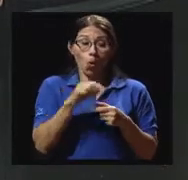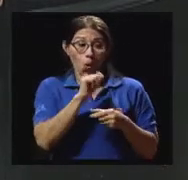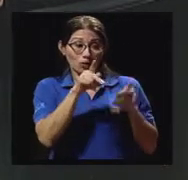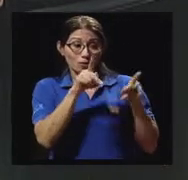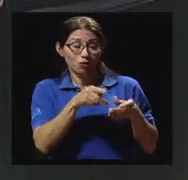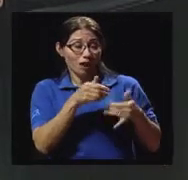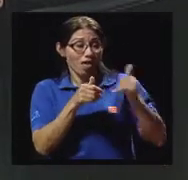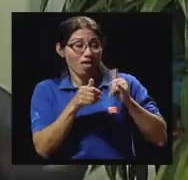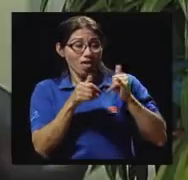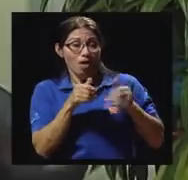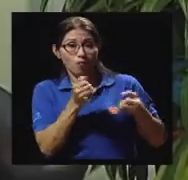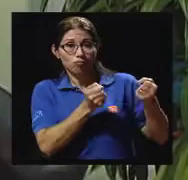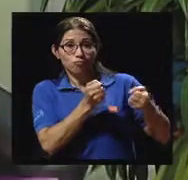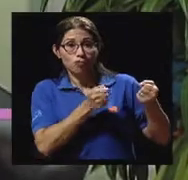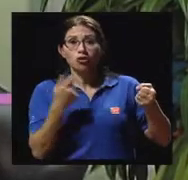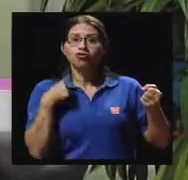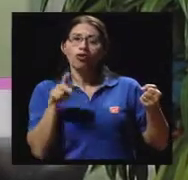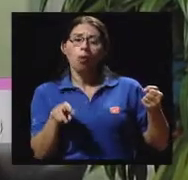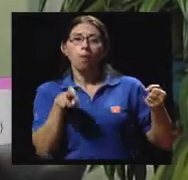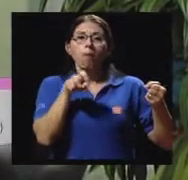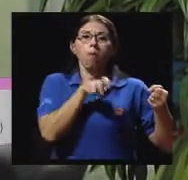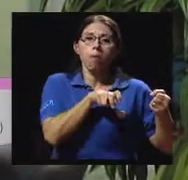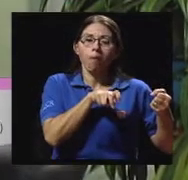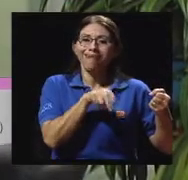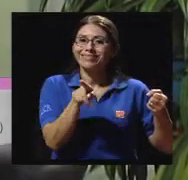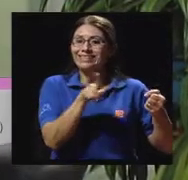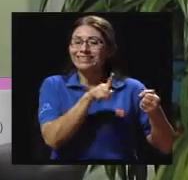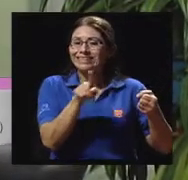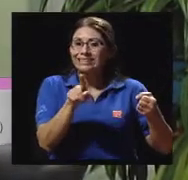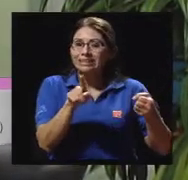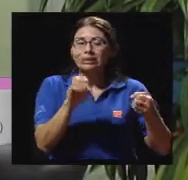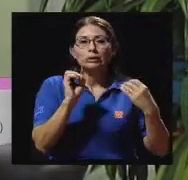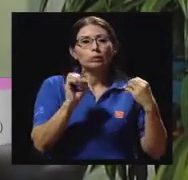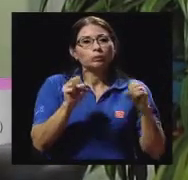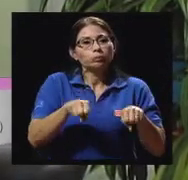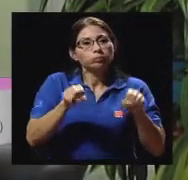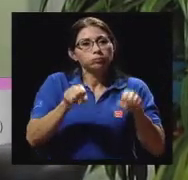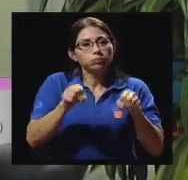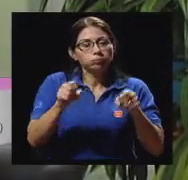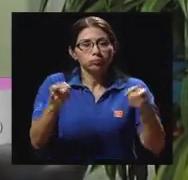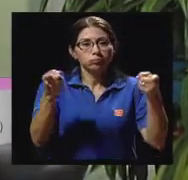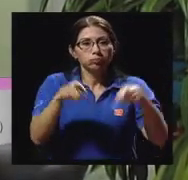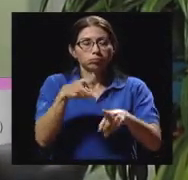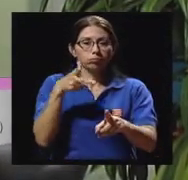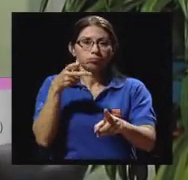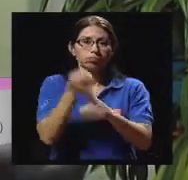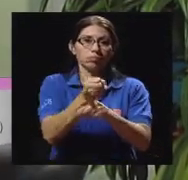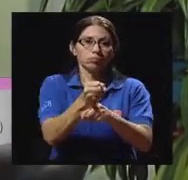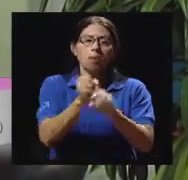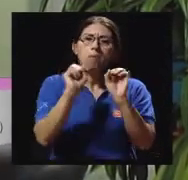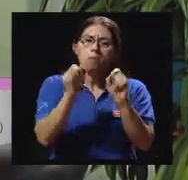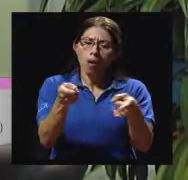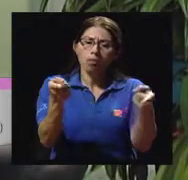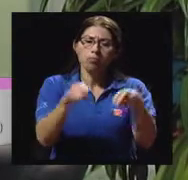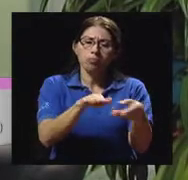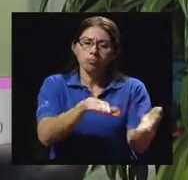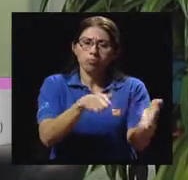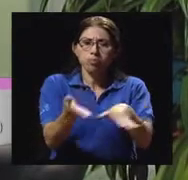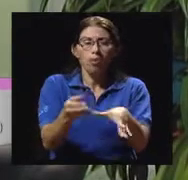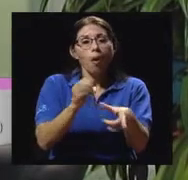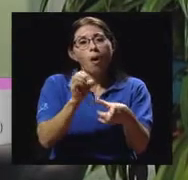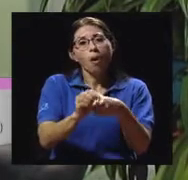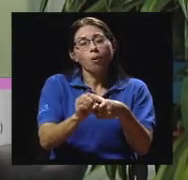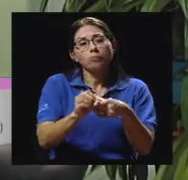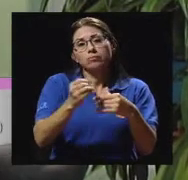sea, prácticamente tenemos una probabilidad importantísima de tener un accidente con morbilidad, o sea, daños